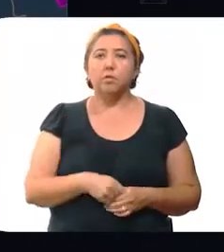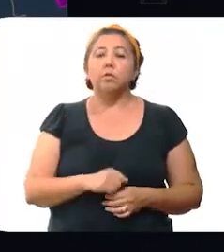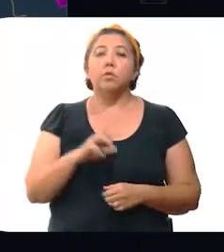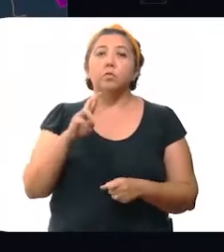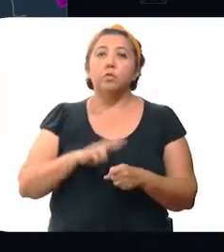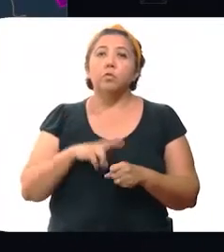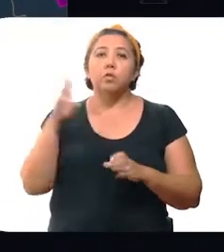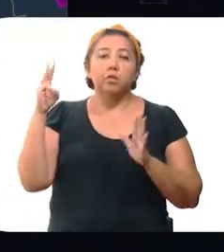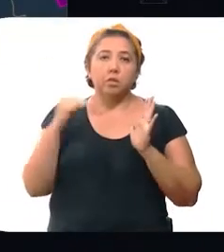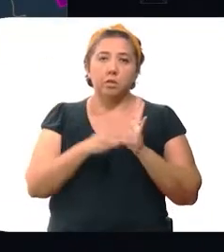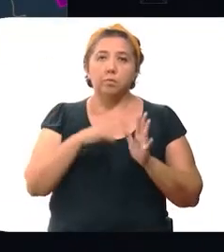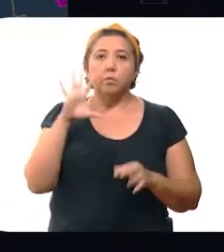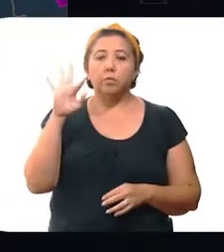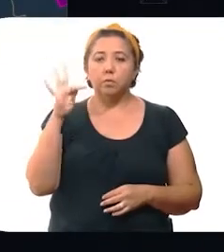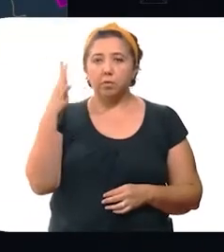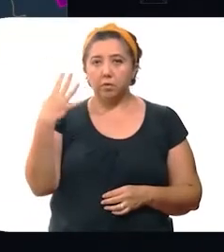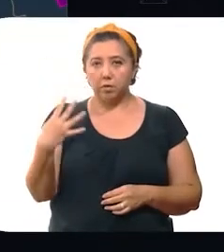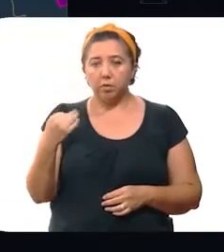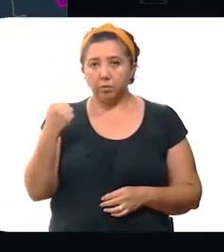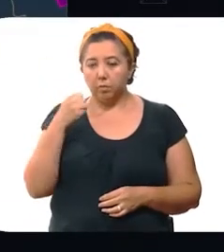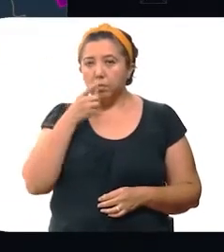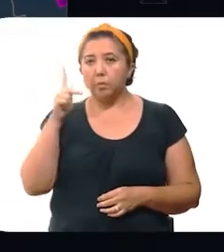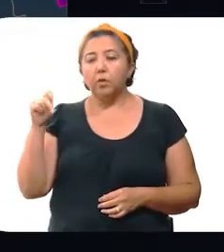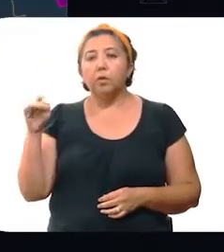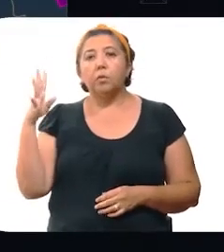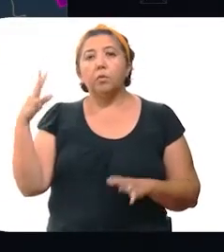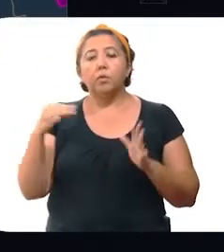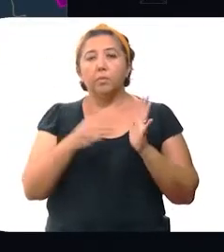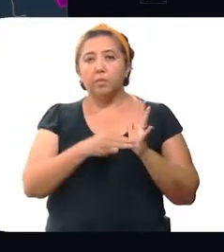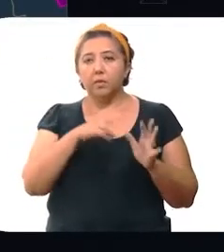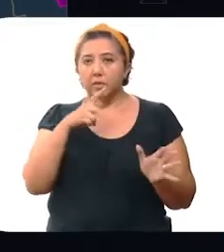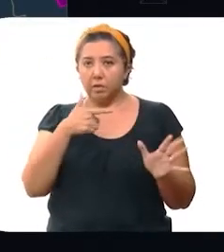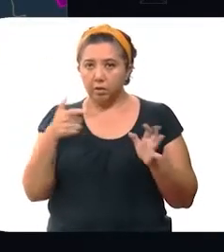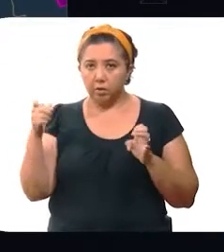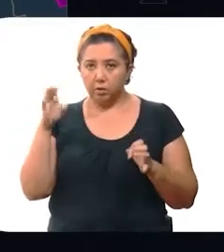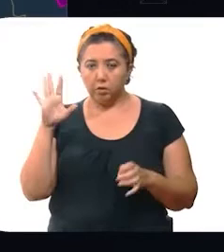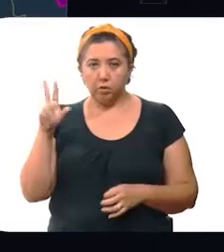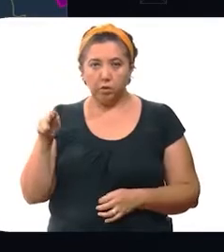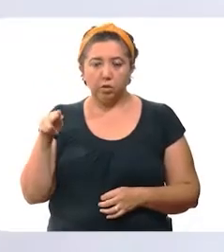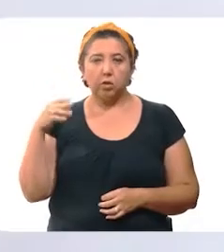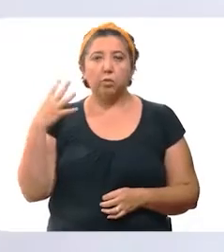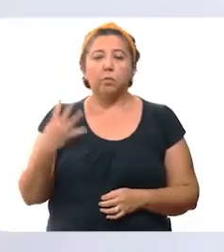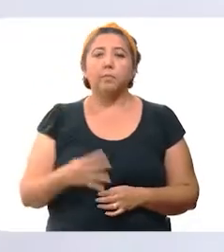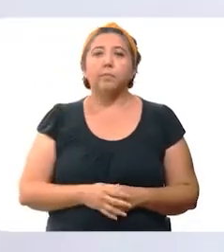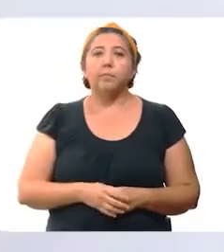zona sur 3.049 y en la zona poniente 4.784.